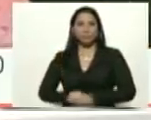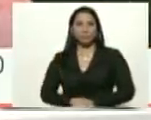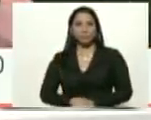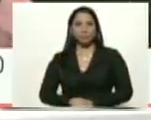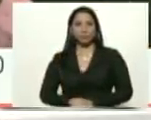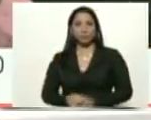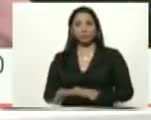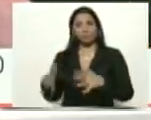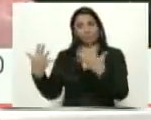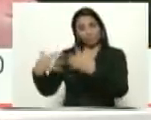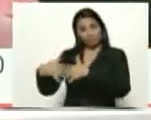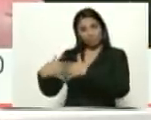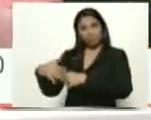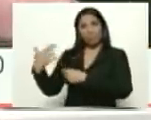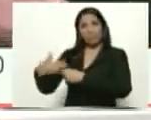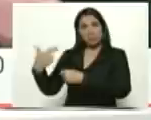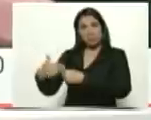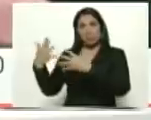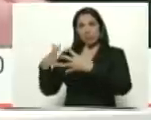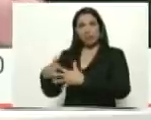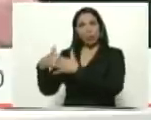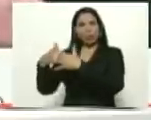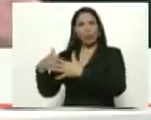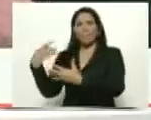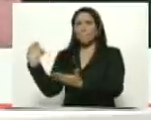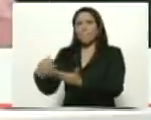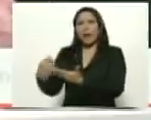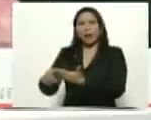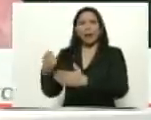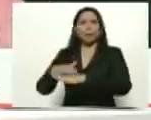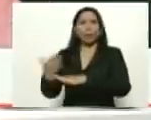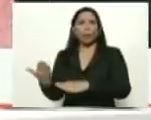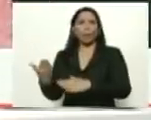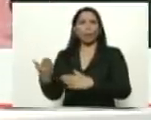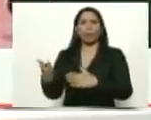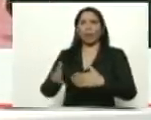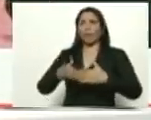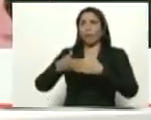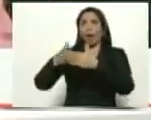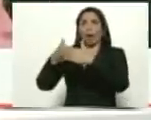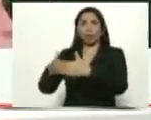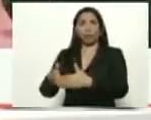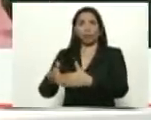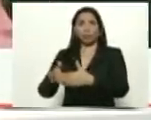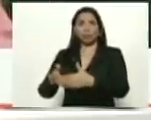Que las empresas petroleras de Estados Unidos están pagando porque se lleven los barcos.